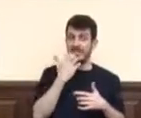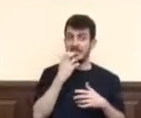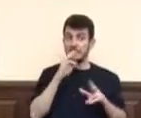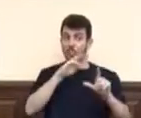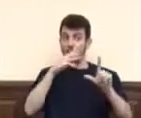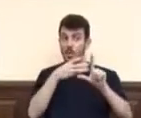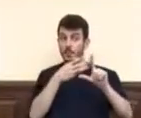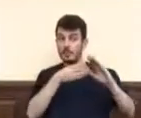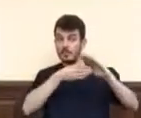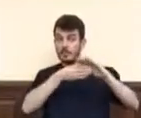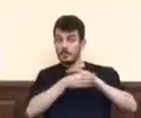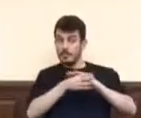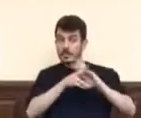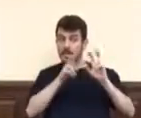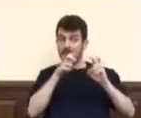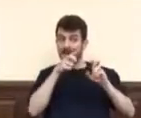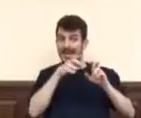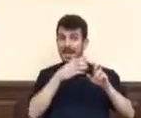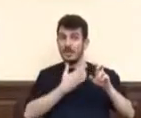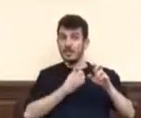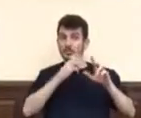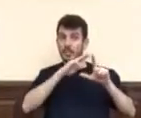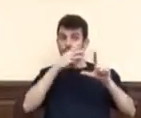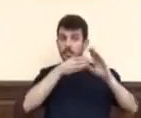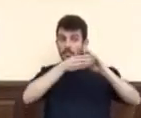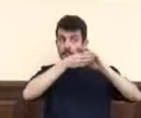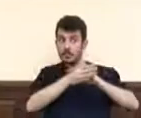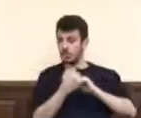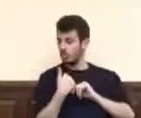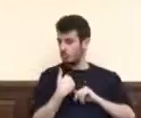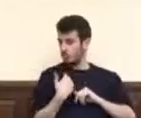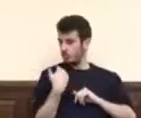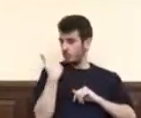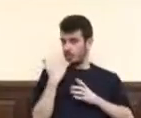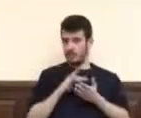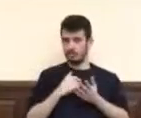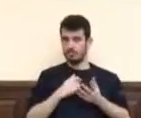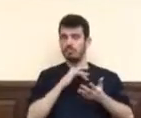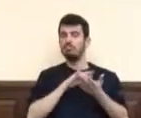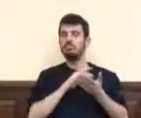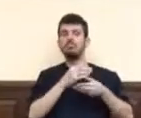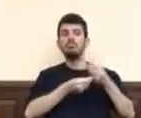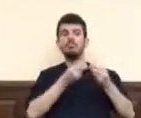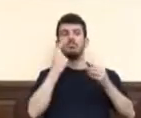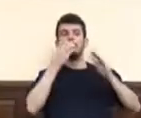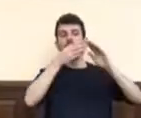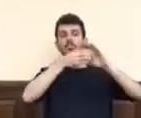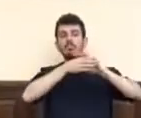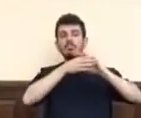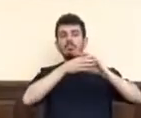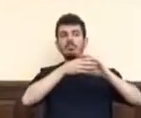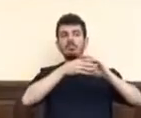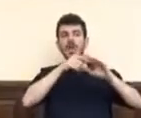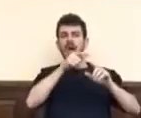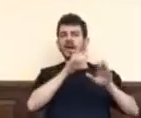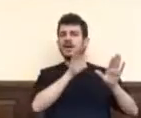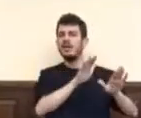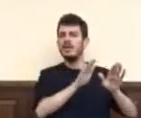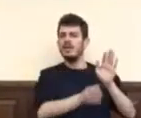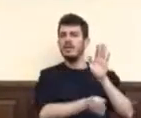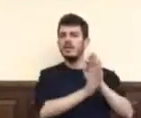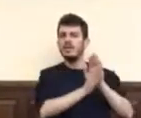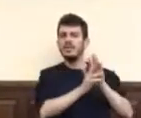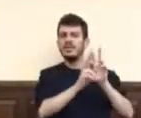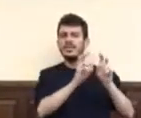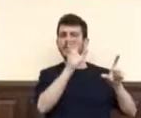del Ayuntamiento de Móstoles, yo lo hice el otro día, y ahí está todavía alojado